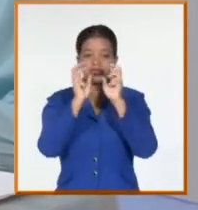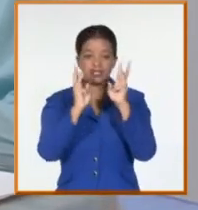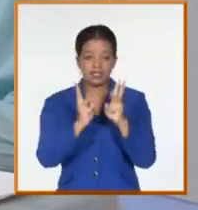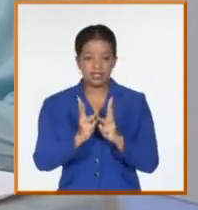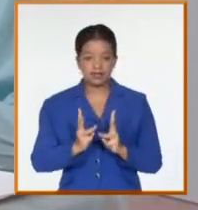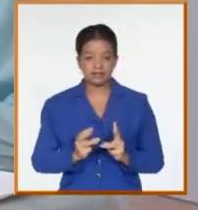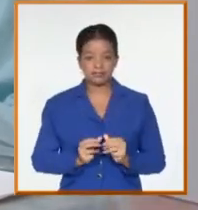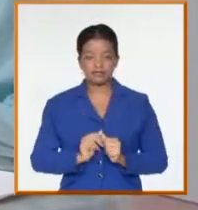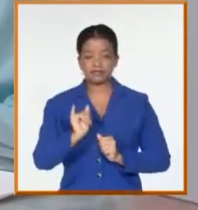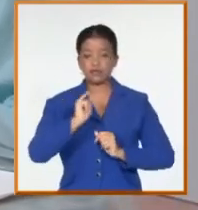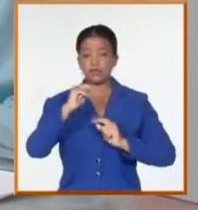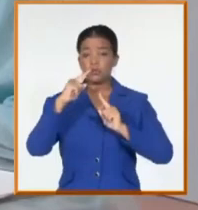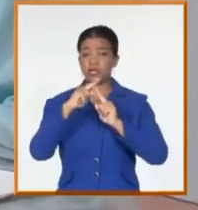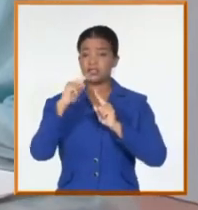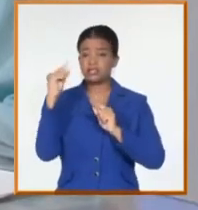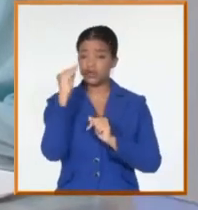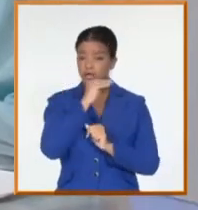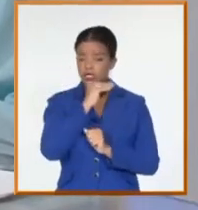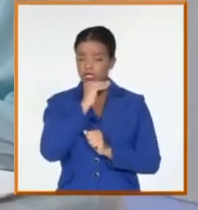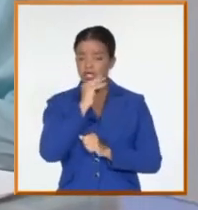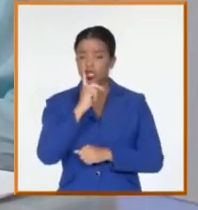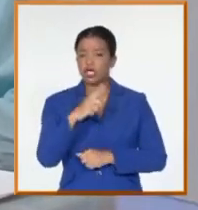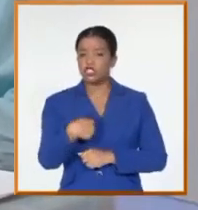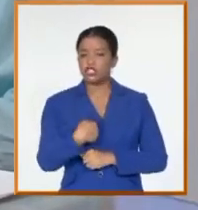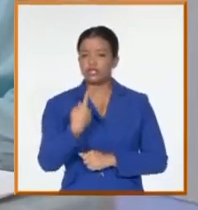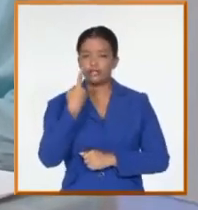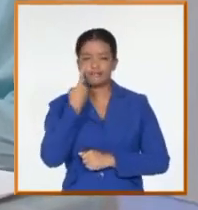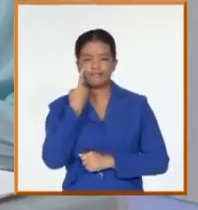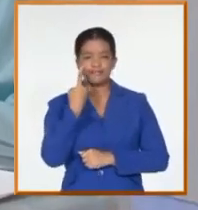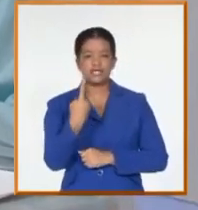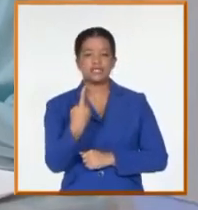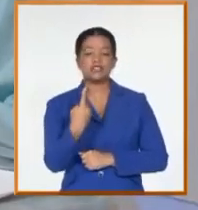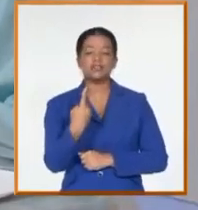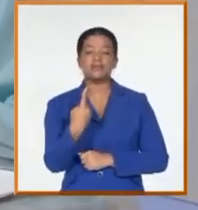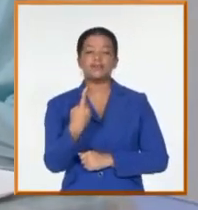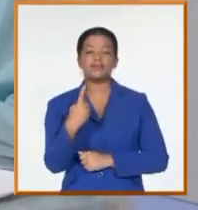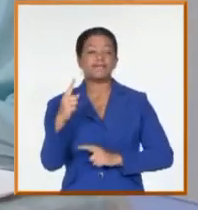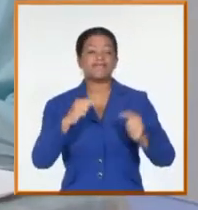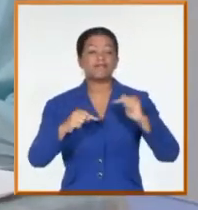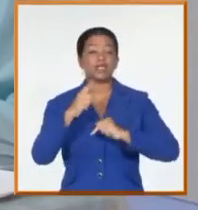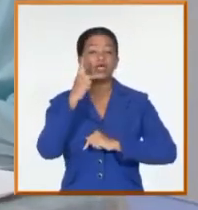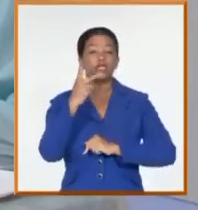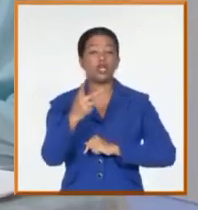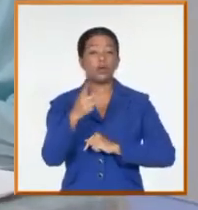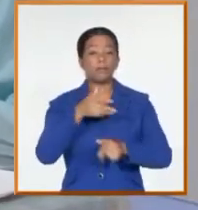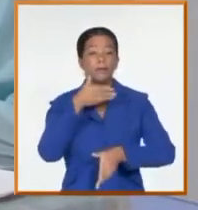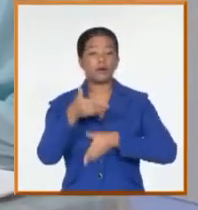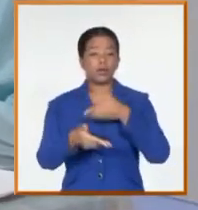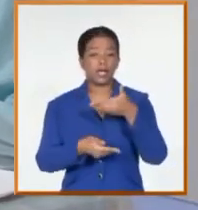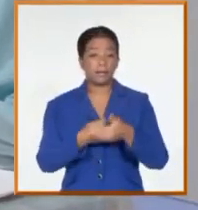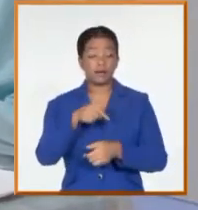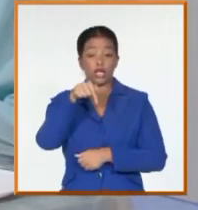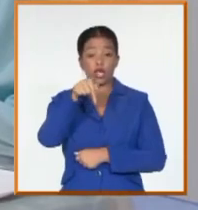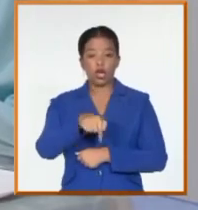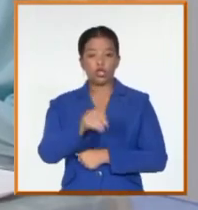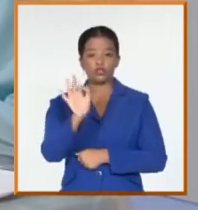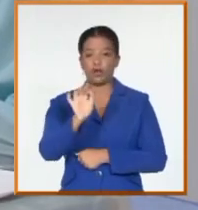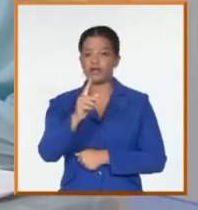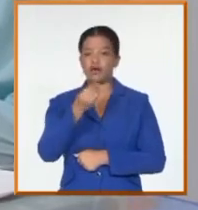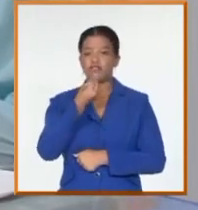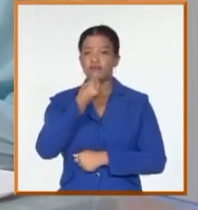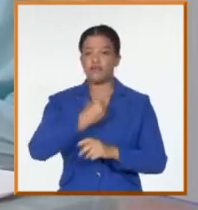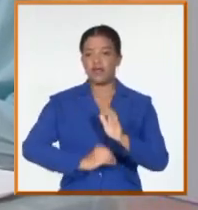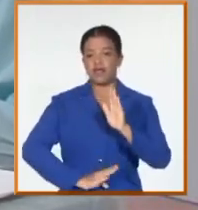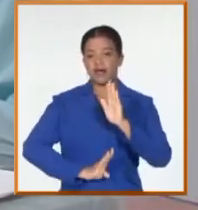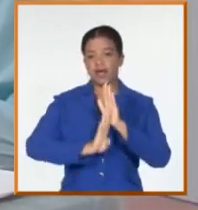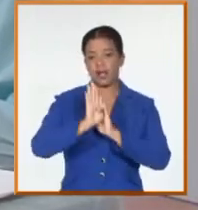de las tecnologías Nosotros hemos identificado dos problemas que hoy no están no no han hecho avanzar más de lo que